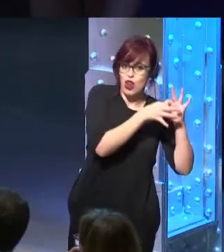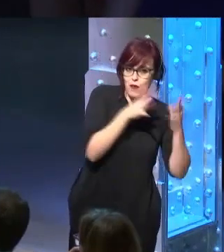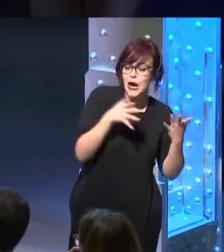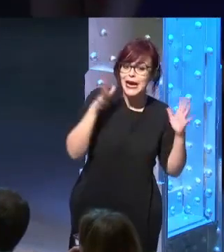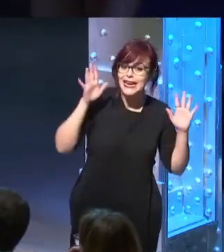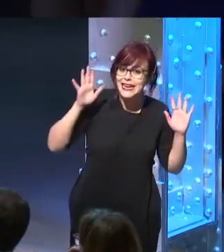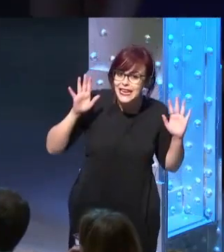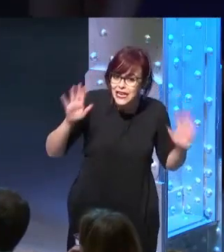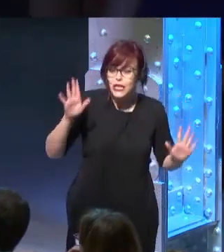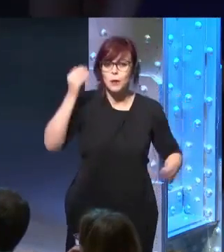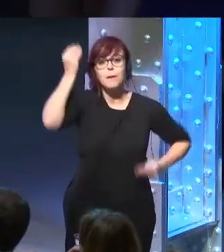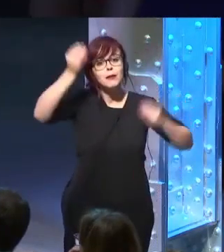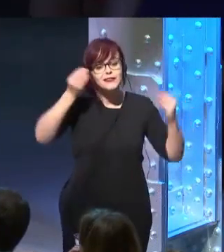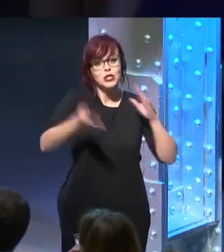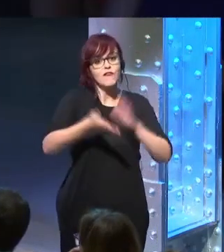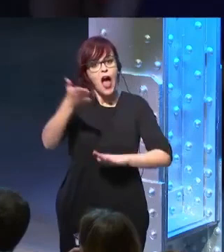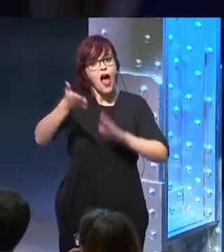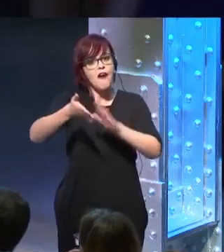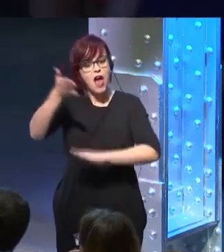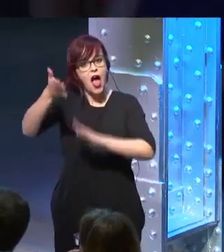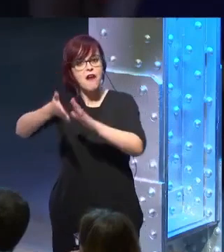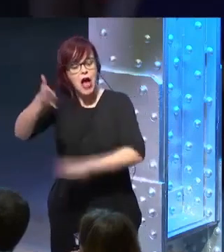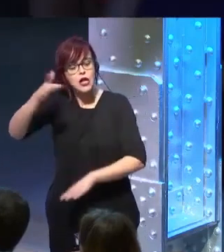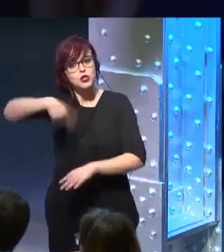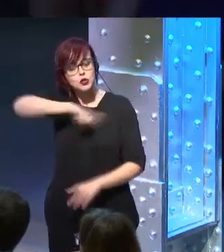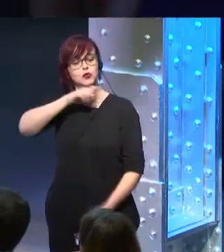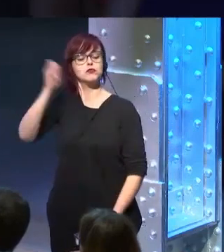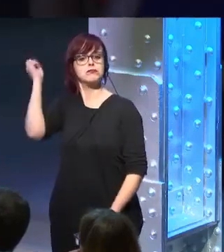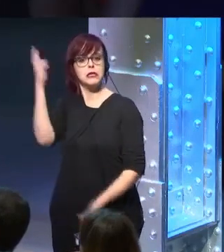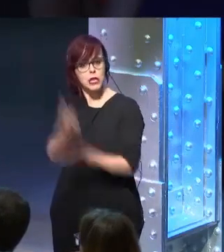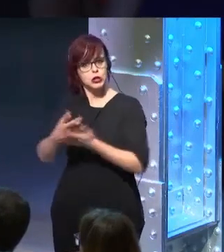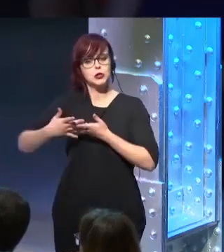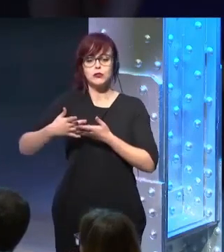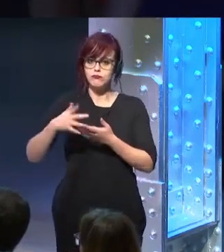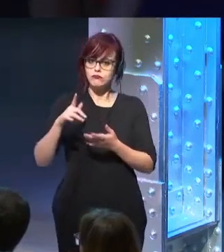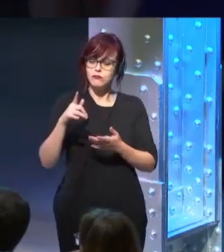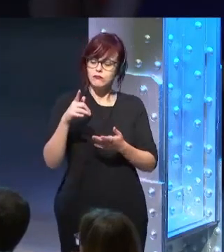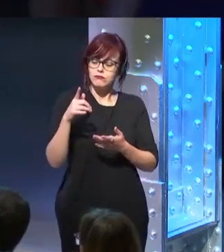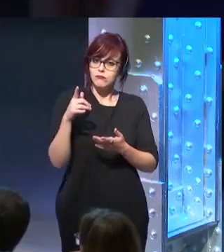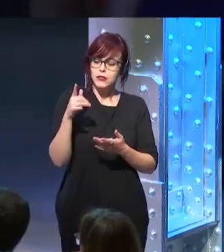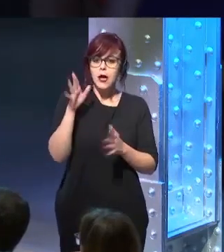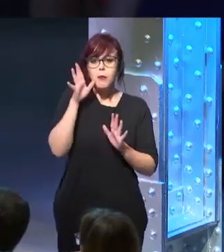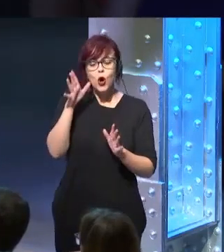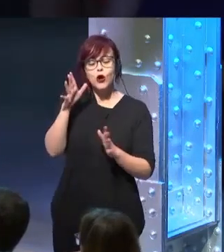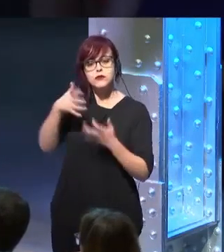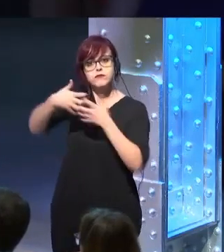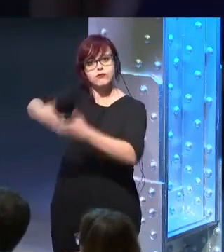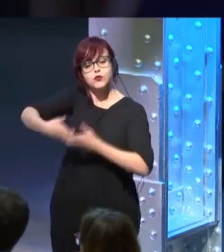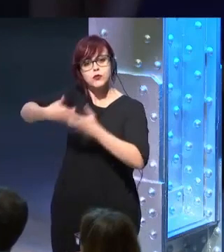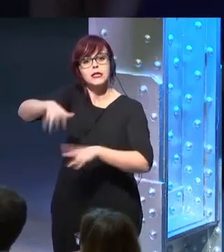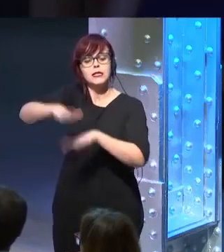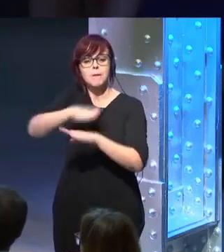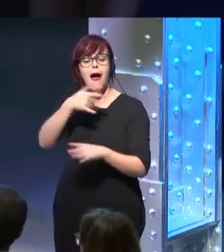creo que estamos enfrentándonos a una exclusión mucho más activa de las mujeres del